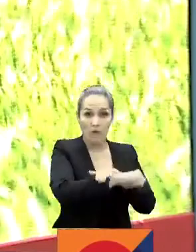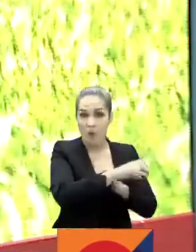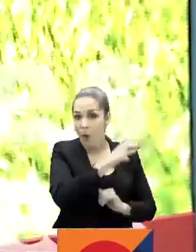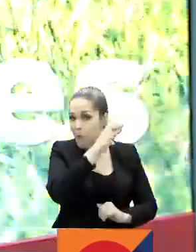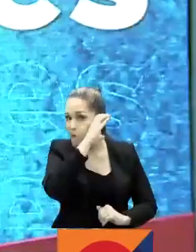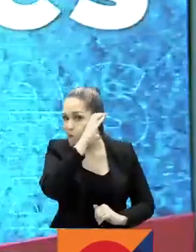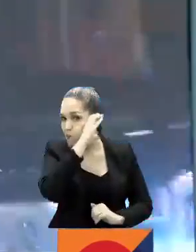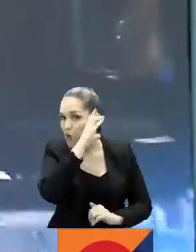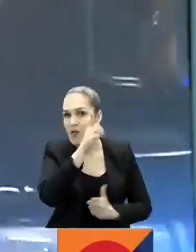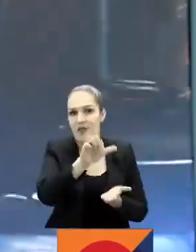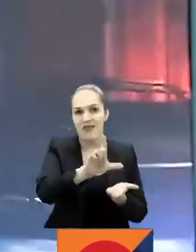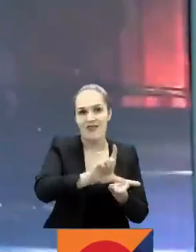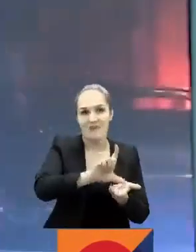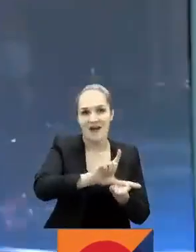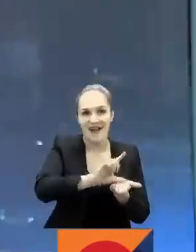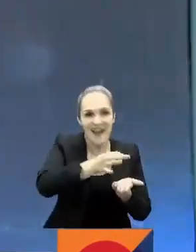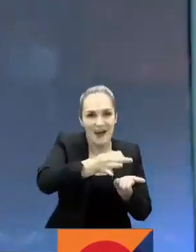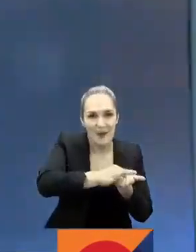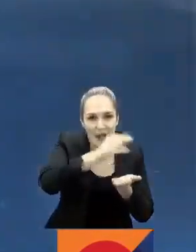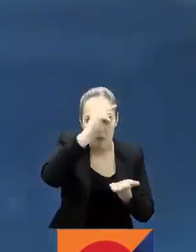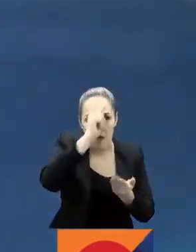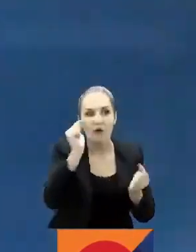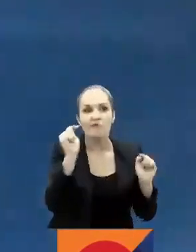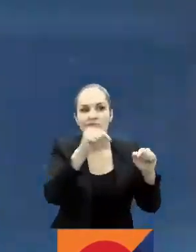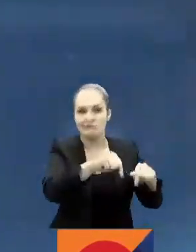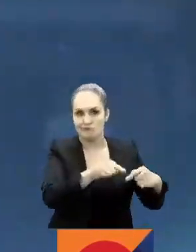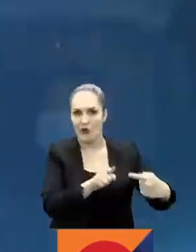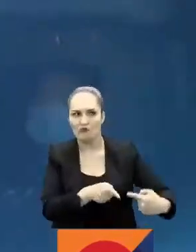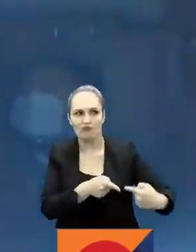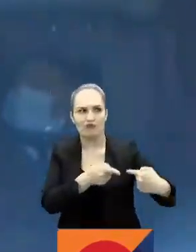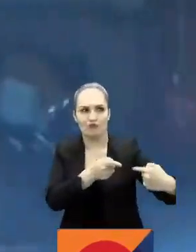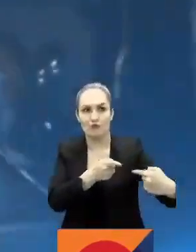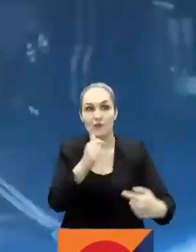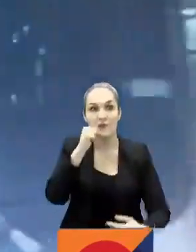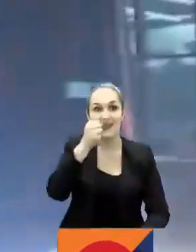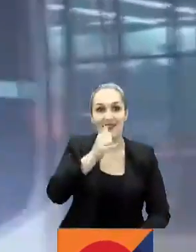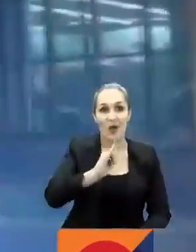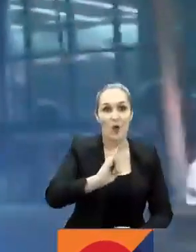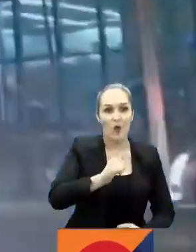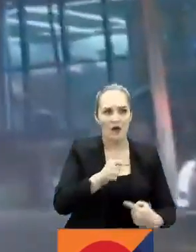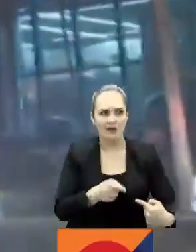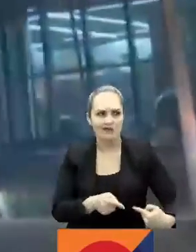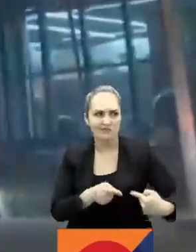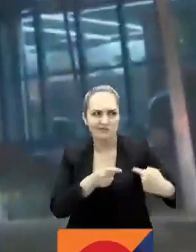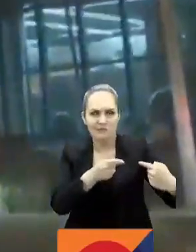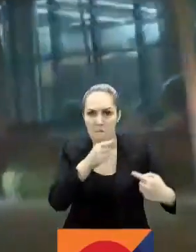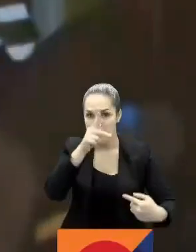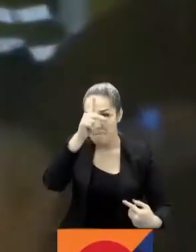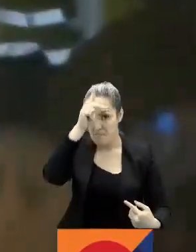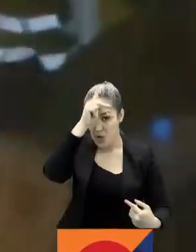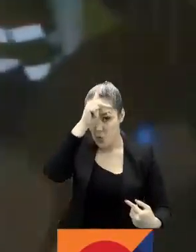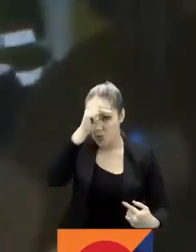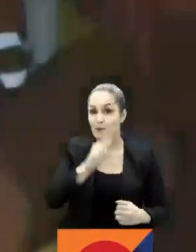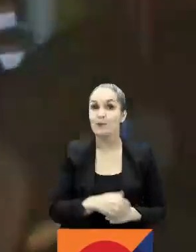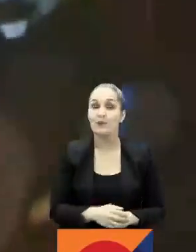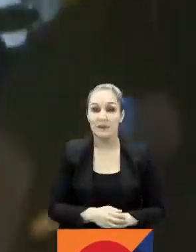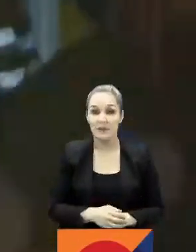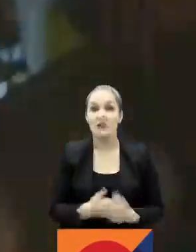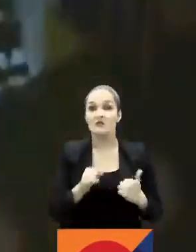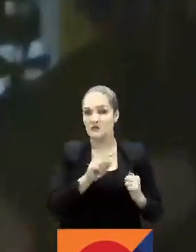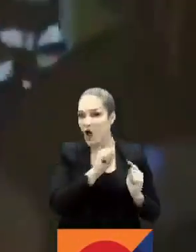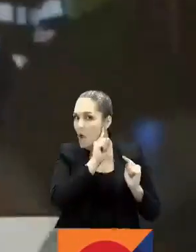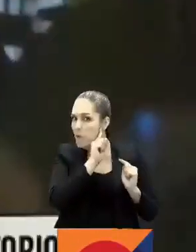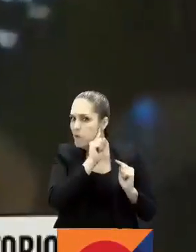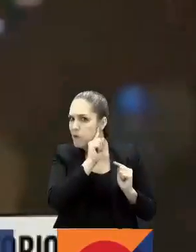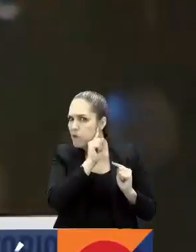su partido por eliminatorias este jueves a las 9 de la noche contra el seleccionado de Perú. El equipo nacional arribó a la capital peruana